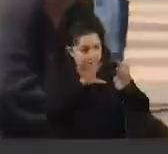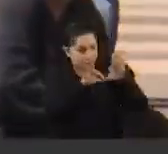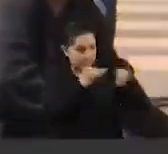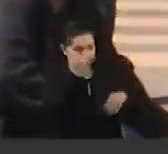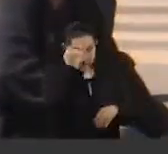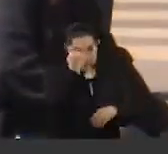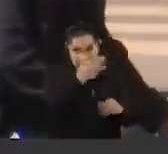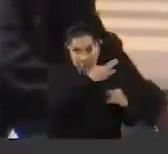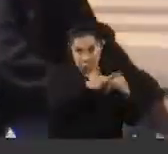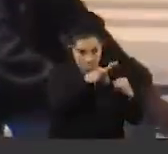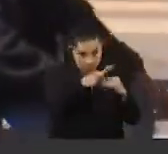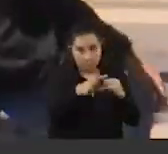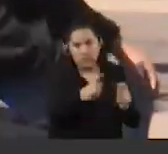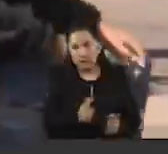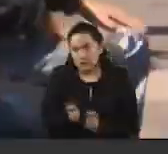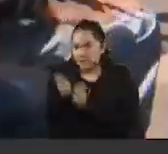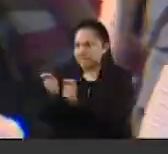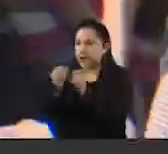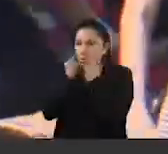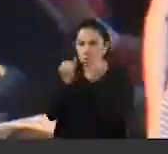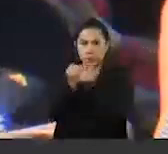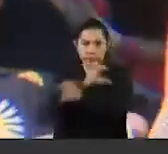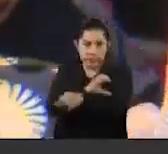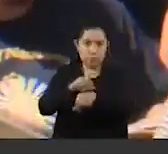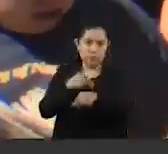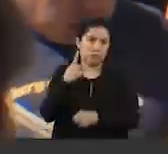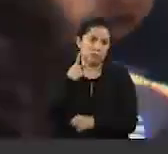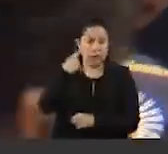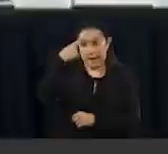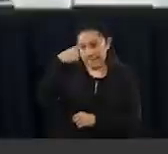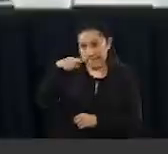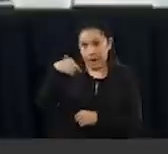próximos días se logren, o por lo menos se intente lograr los